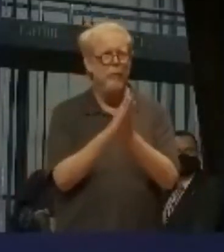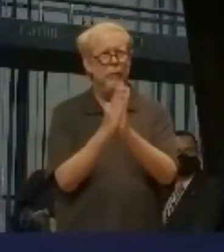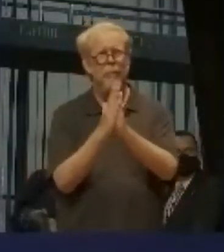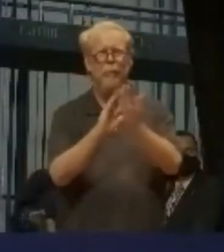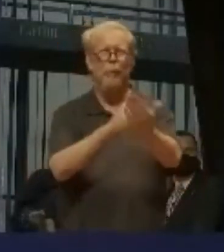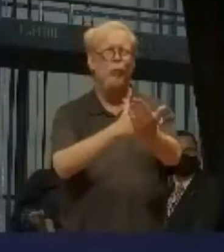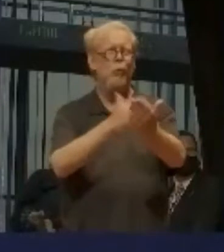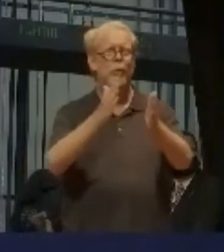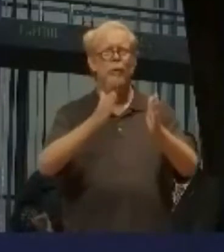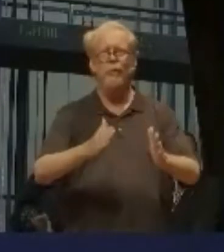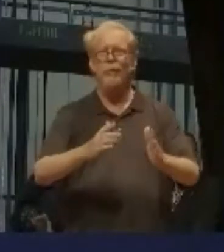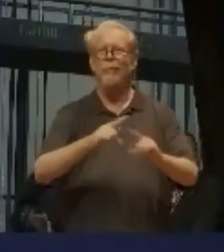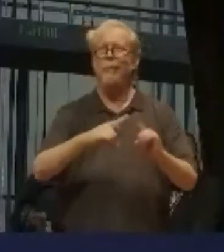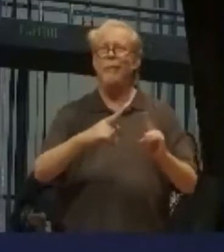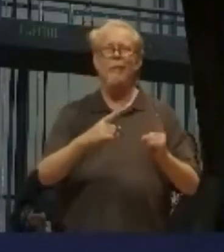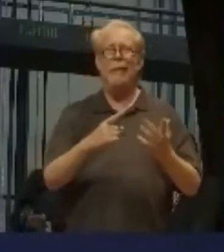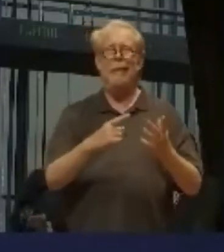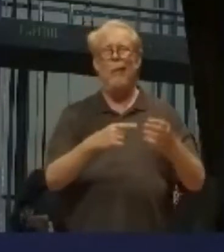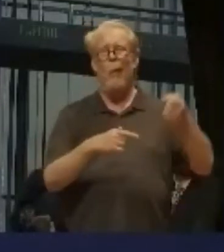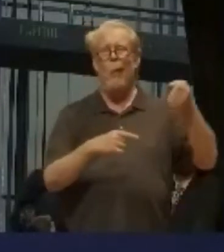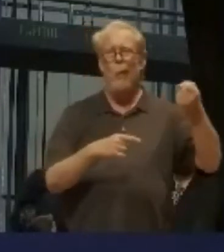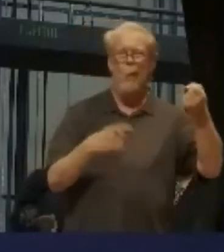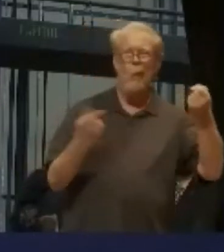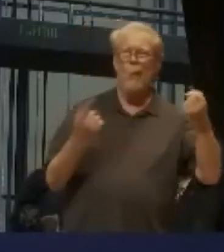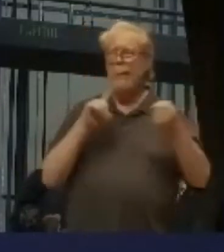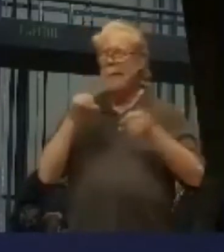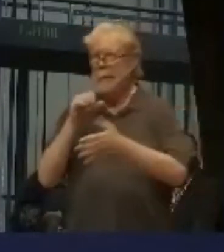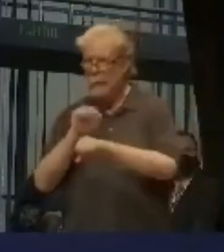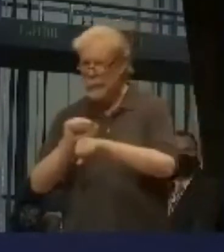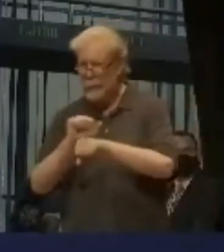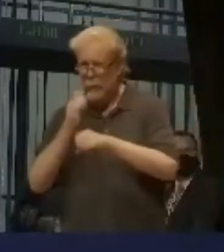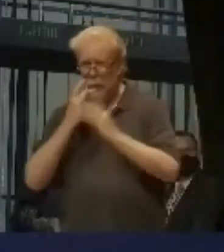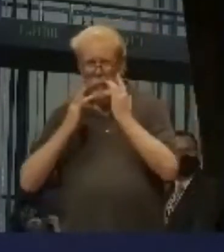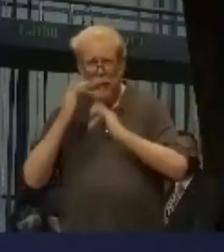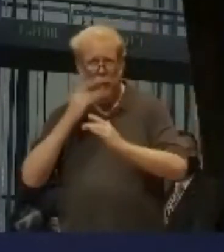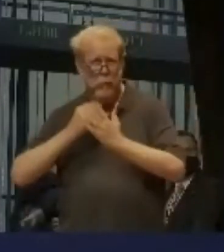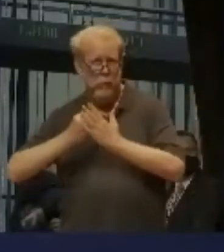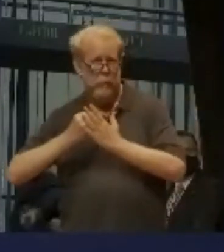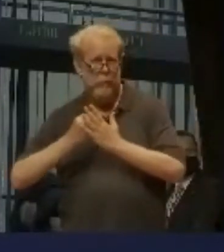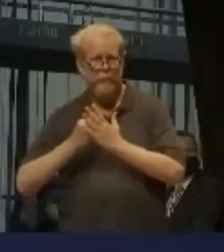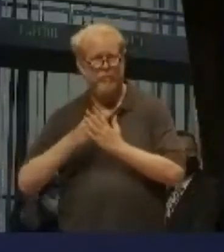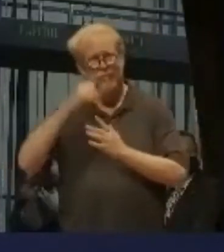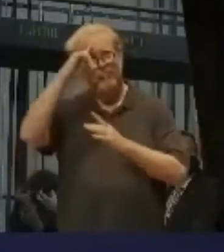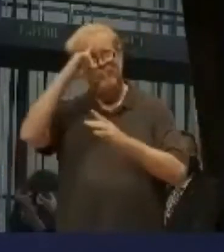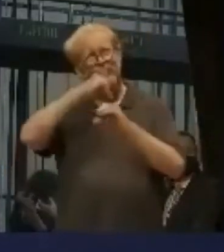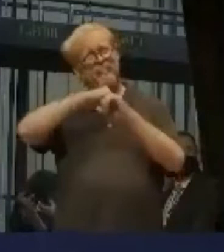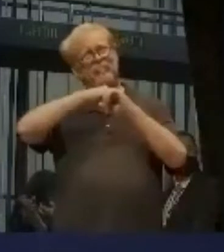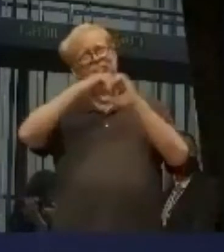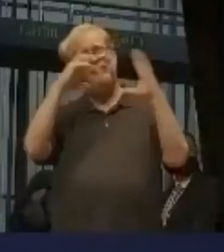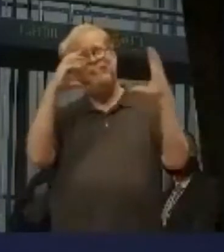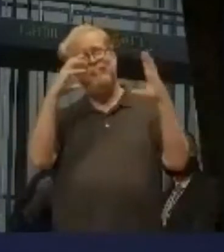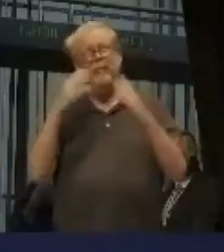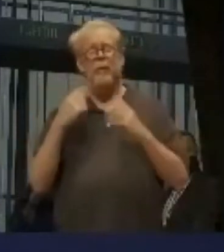y nunca tuvo la oportunidad de alcanzar su sueño porque él estaba siempre trabajando para lograr pagar todo. Y yo pienso en él un montón cuando yo pienso